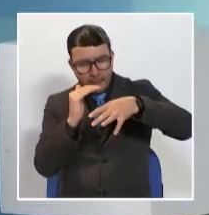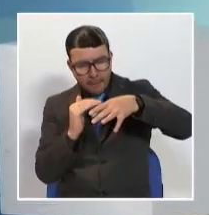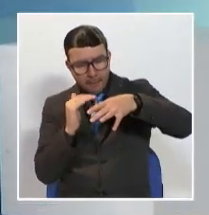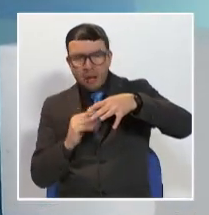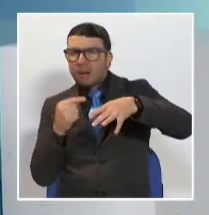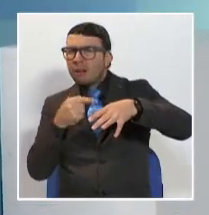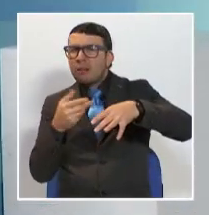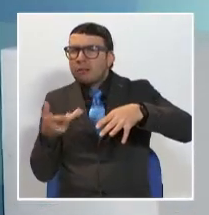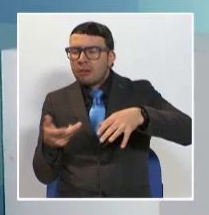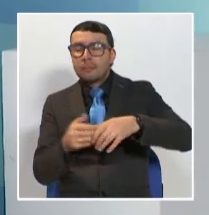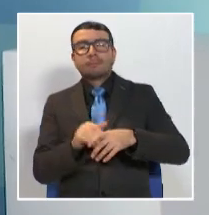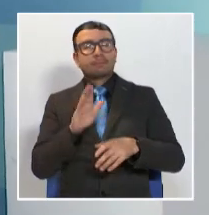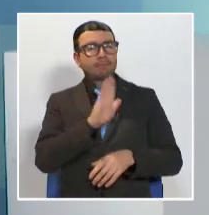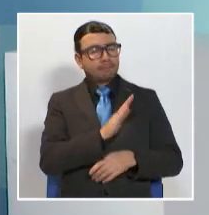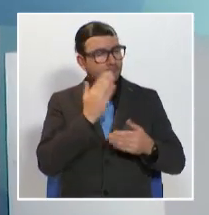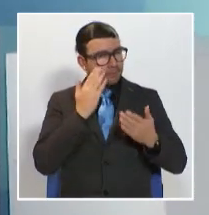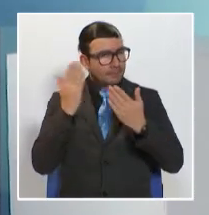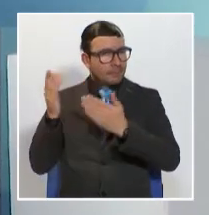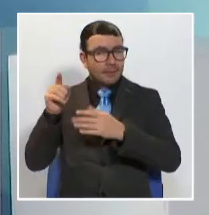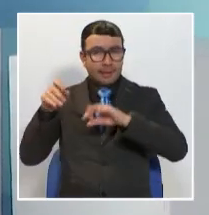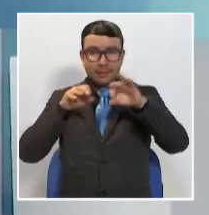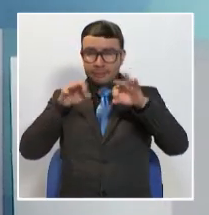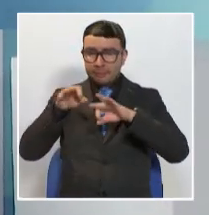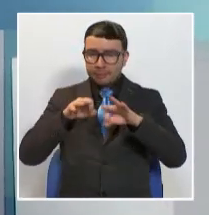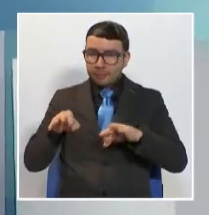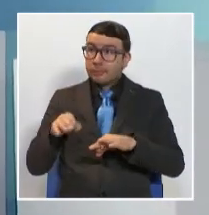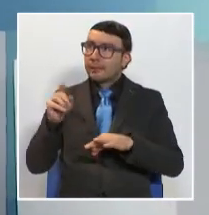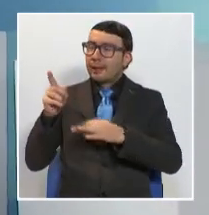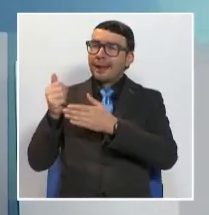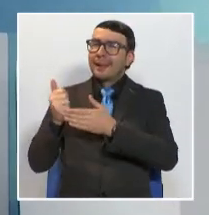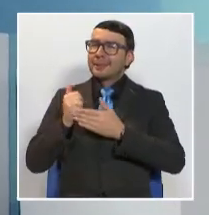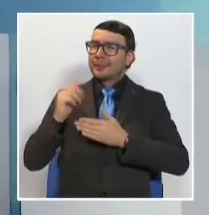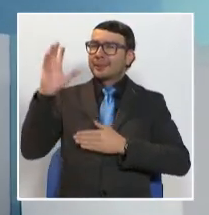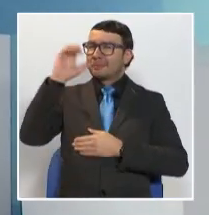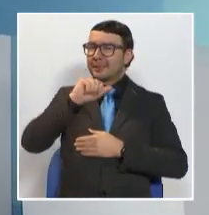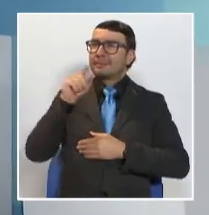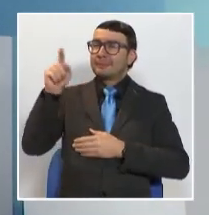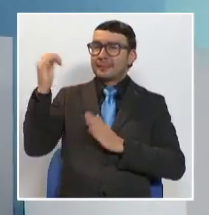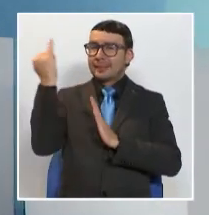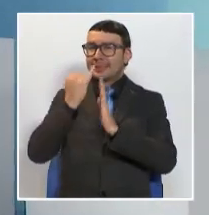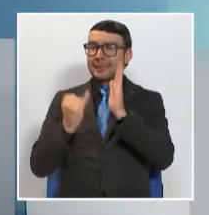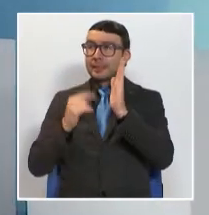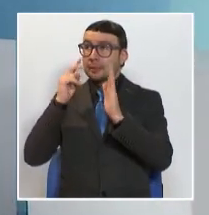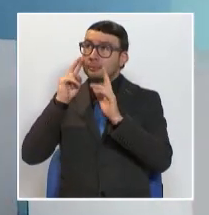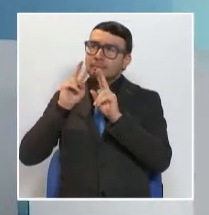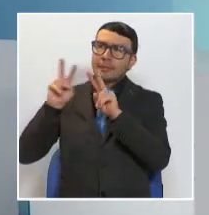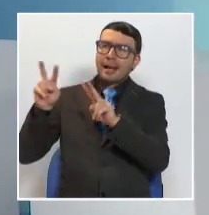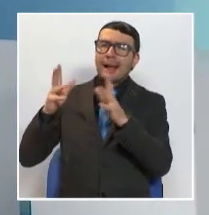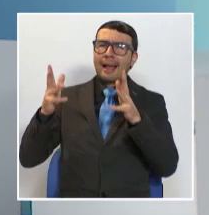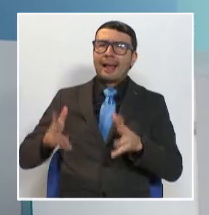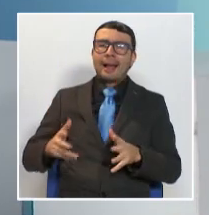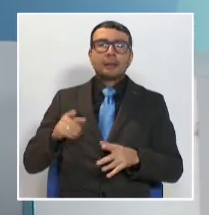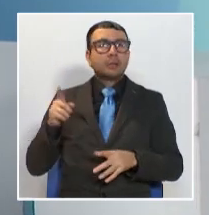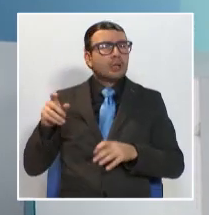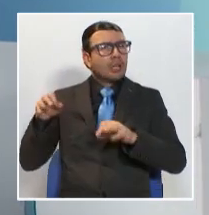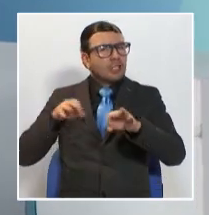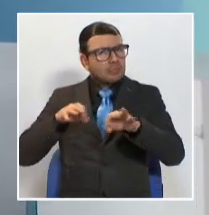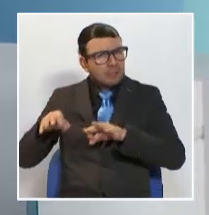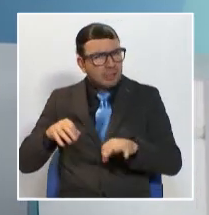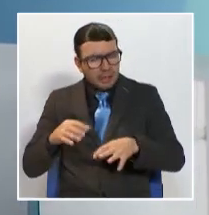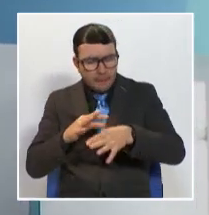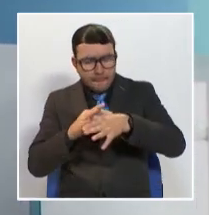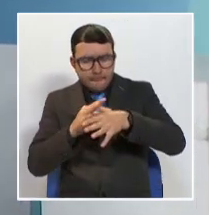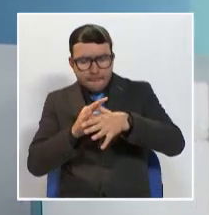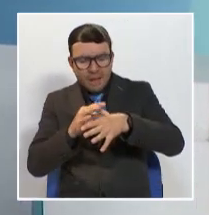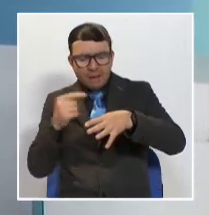nos va a explicar mediante unas diapositivas que vamos a ver, unas ayudas que ustedes ya van a ver en pantalla, para que él nos explique un poco qué compone la